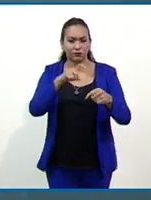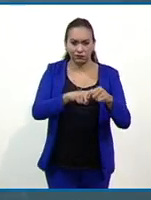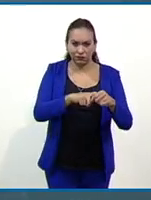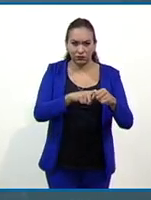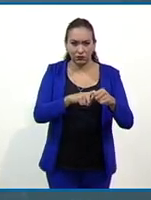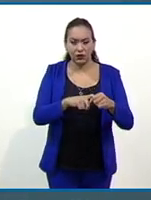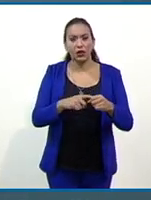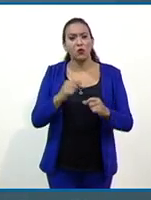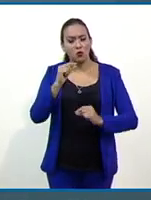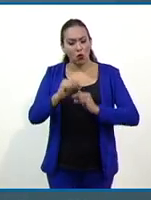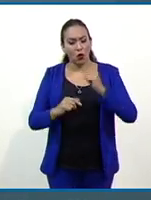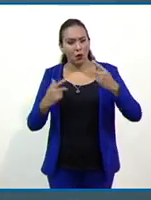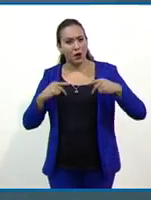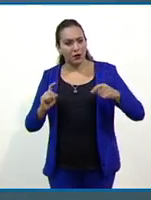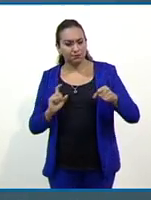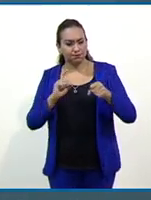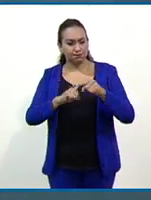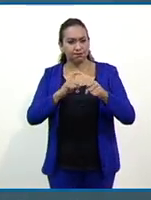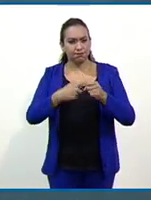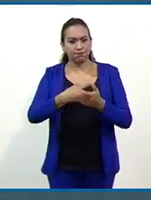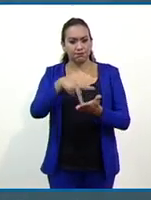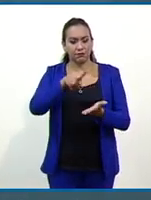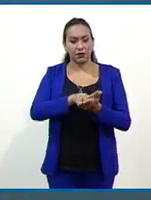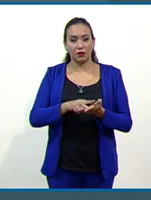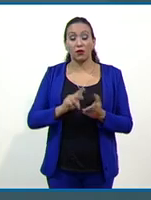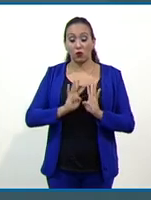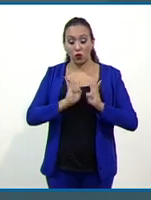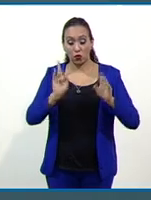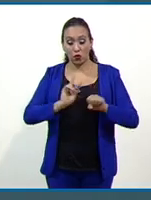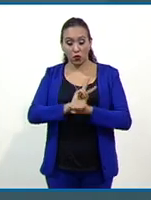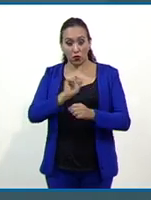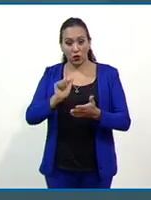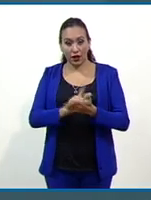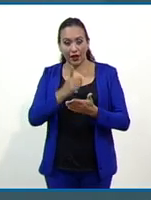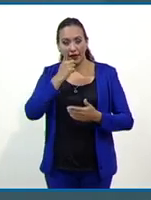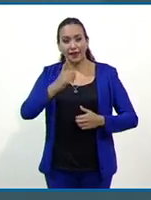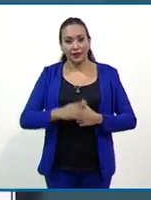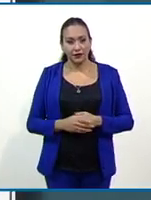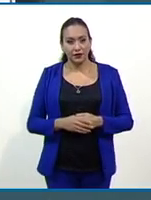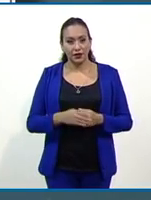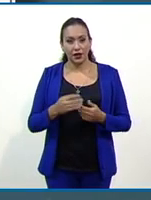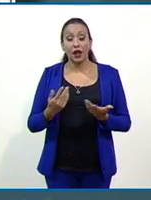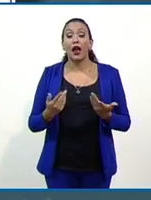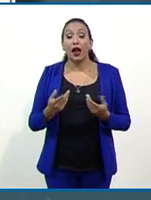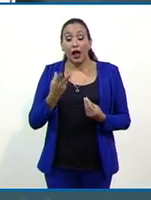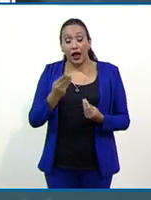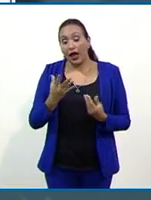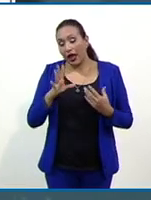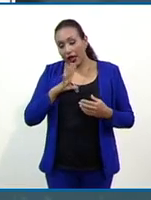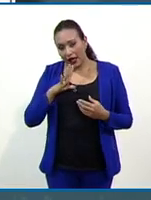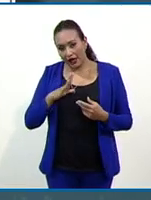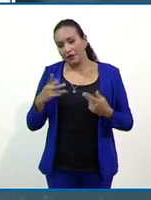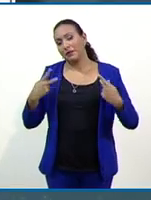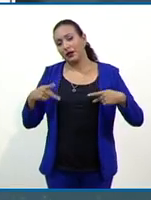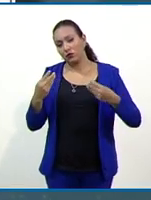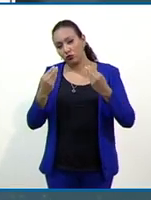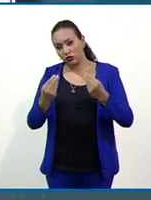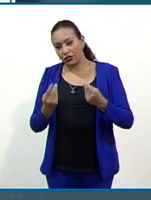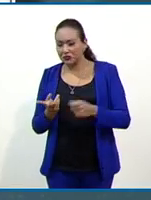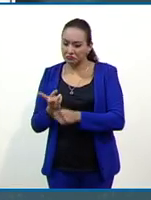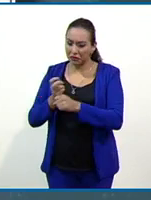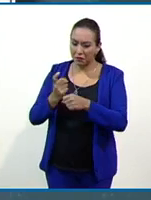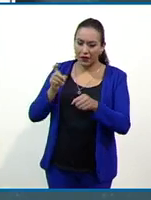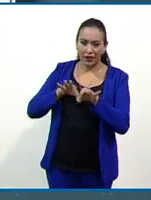manera gradual. El Consejo considera viable cambiar el mayor número de plazas de confianza a base. También